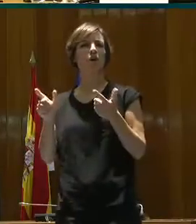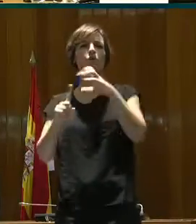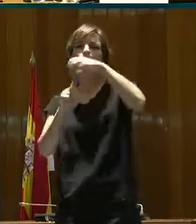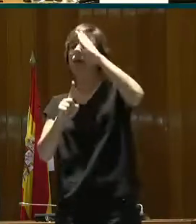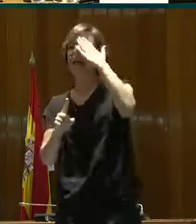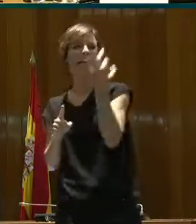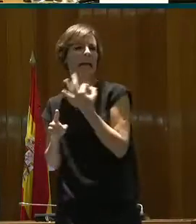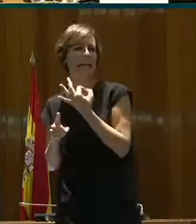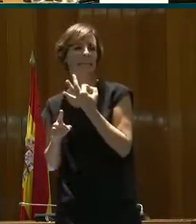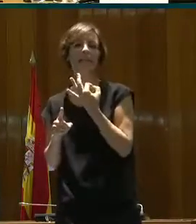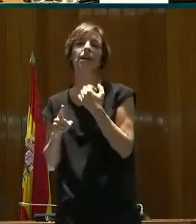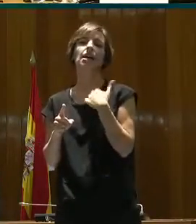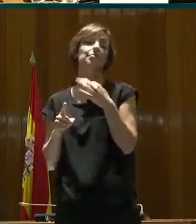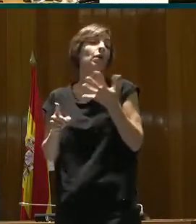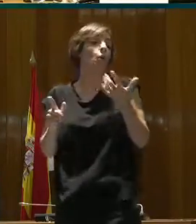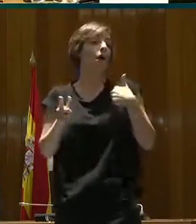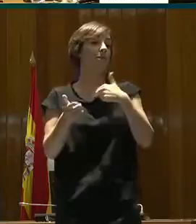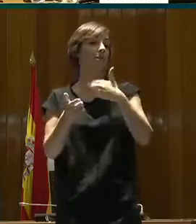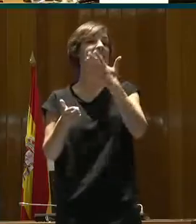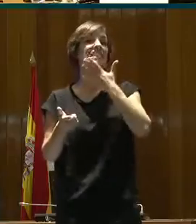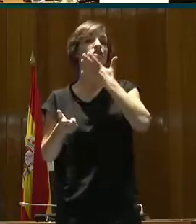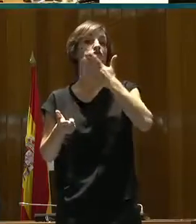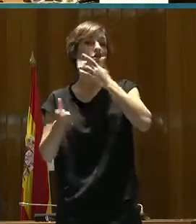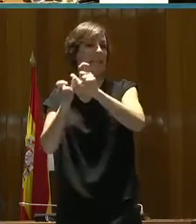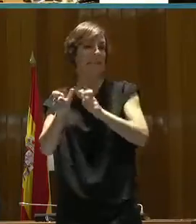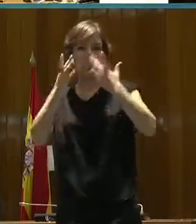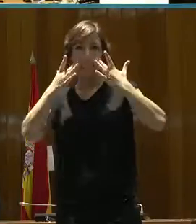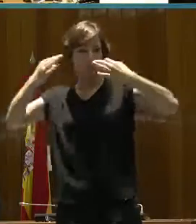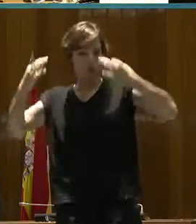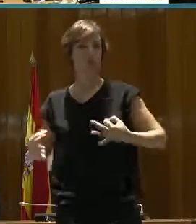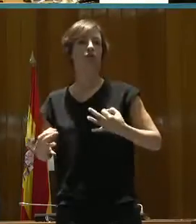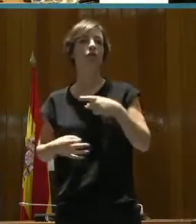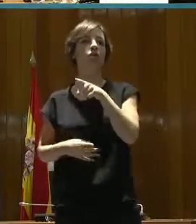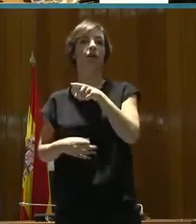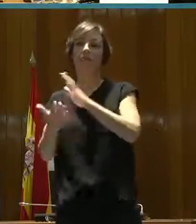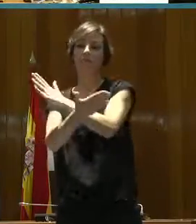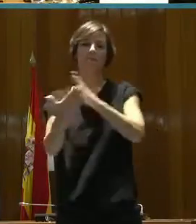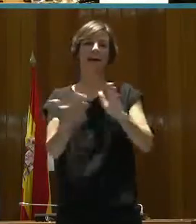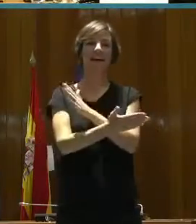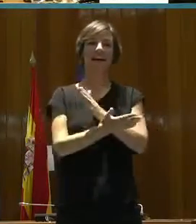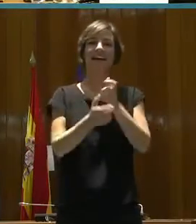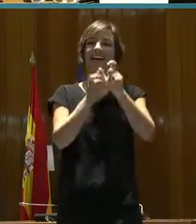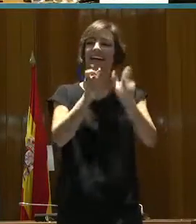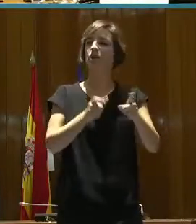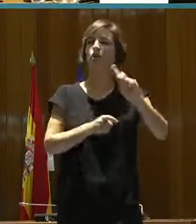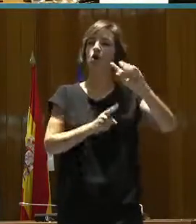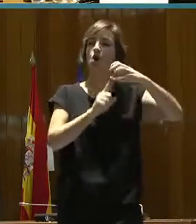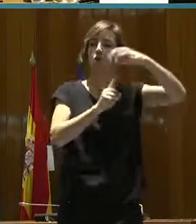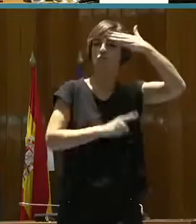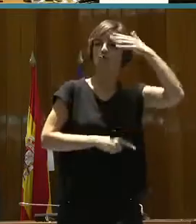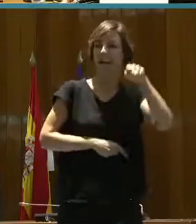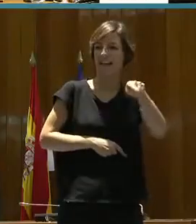nuclear, que para entendernos son los signos léxicos en sentido estricto, del léxico no nuclear, que